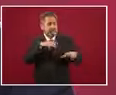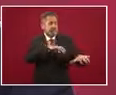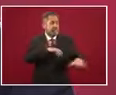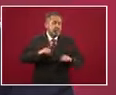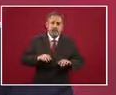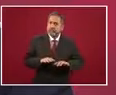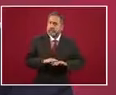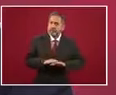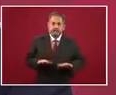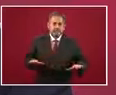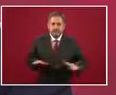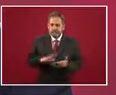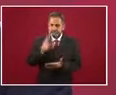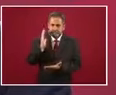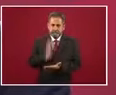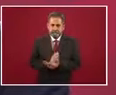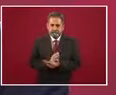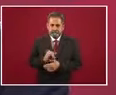nunca más